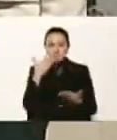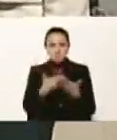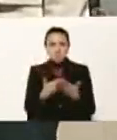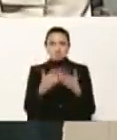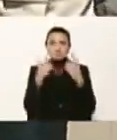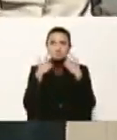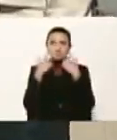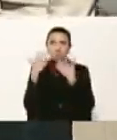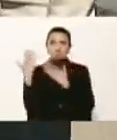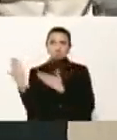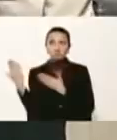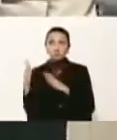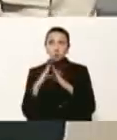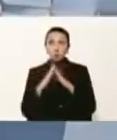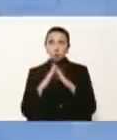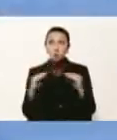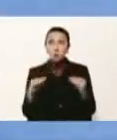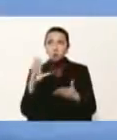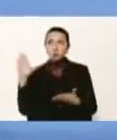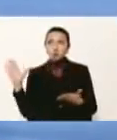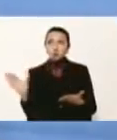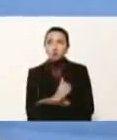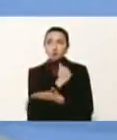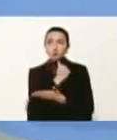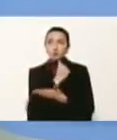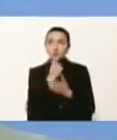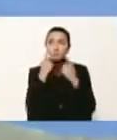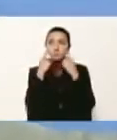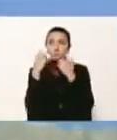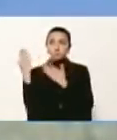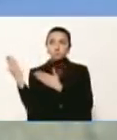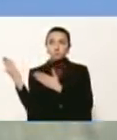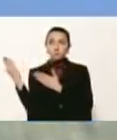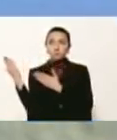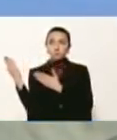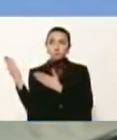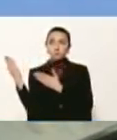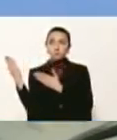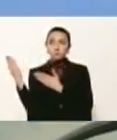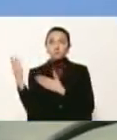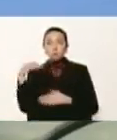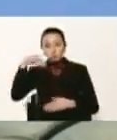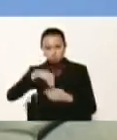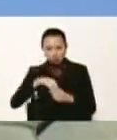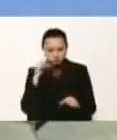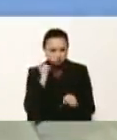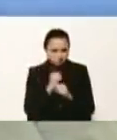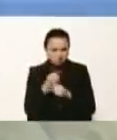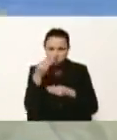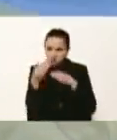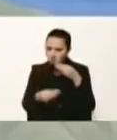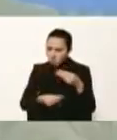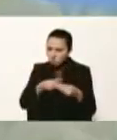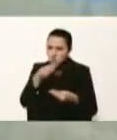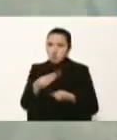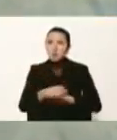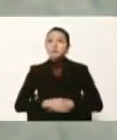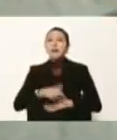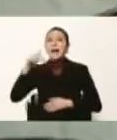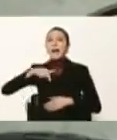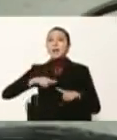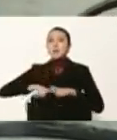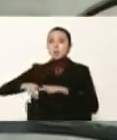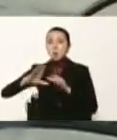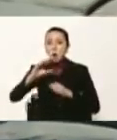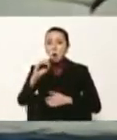podemos ver todo lo que se ha incautado hasta el momento, ya dentro de la fase de consolidación. En la cota